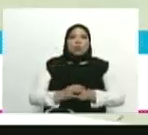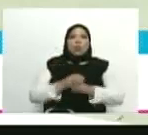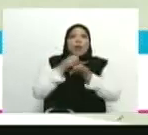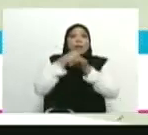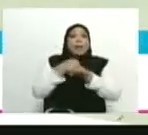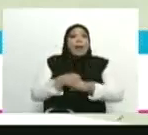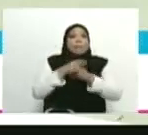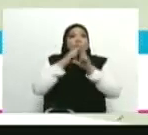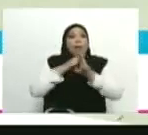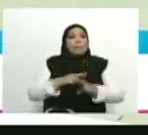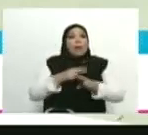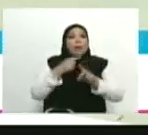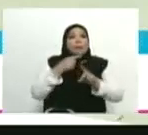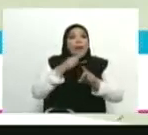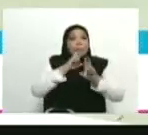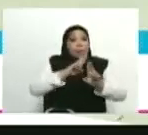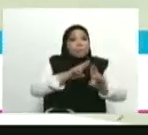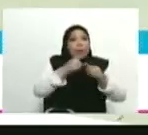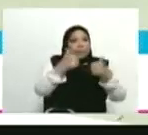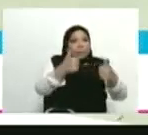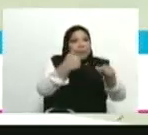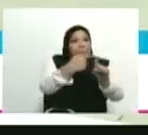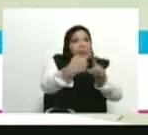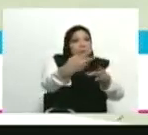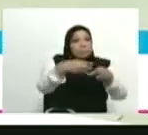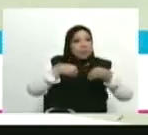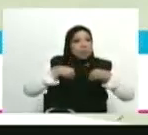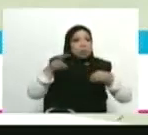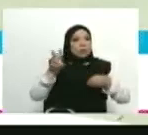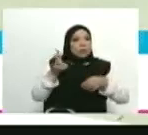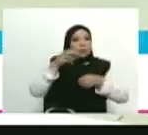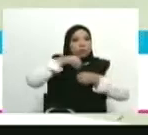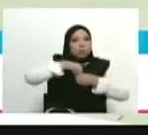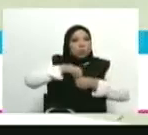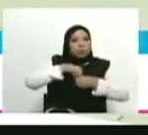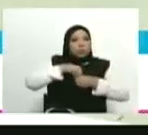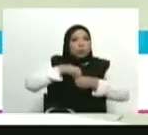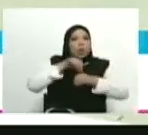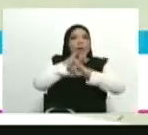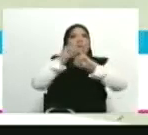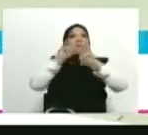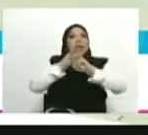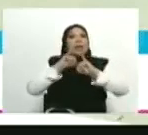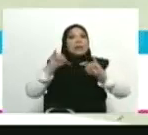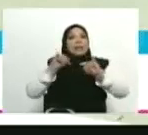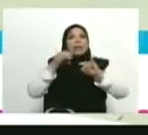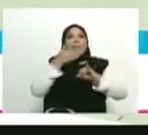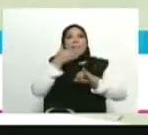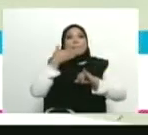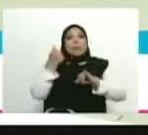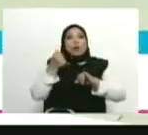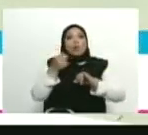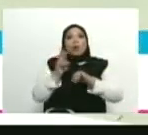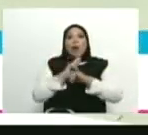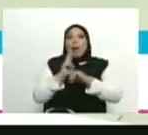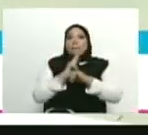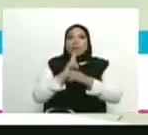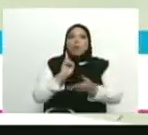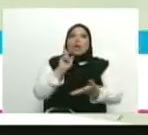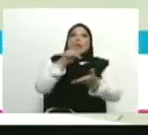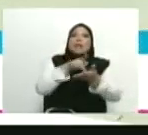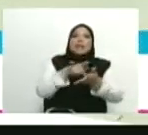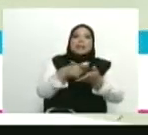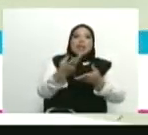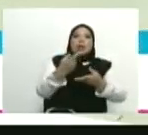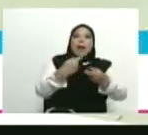Esperamos una respuesta positiva para que Venezuela, felizmente, más temprano que tarde, ingrese a la